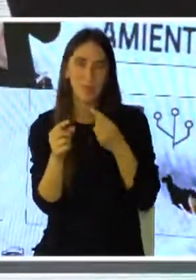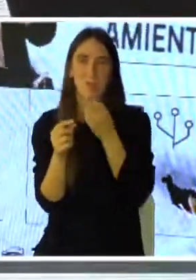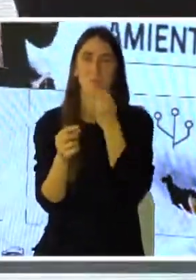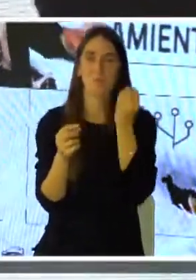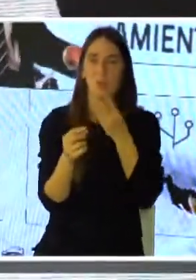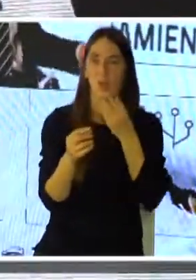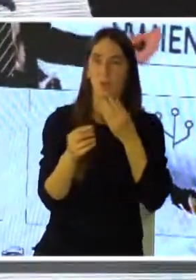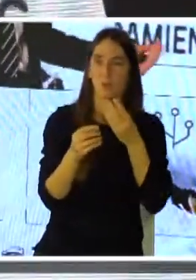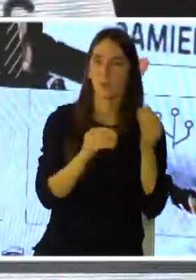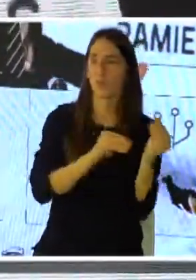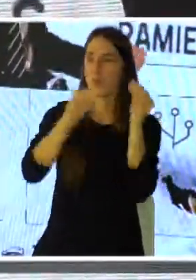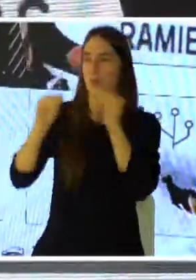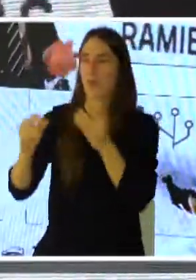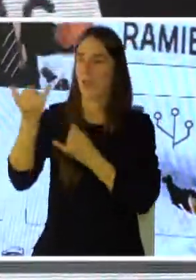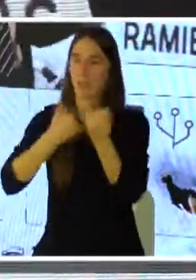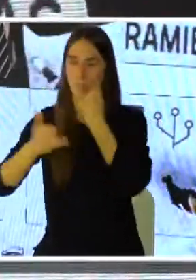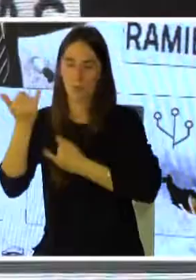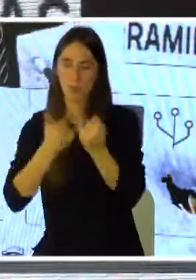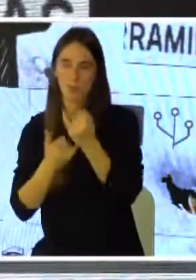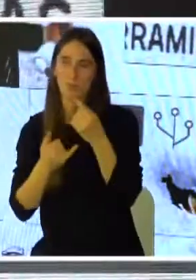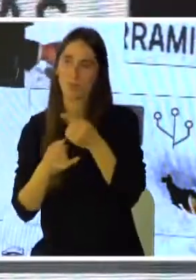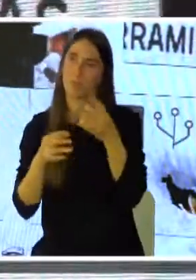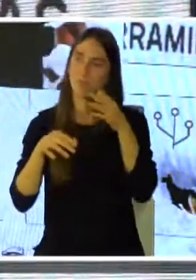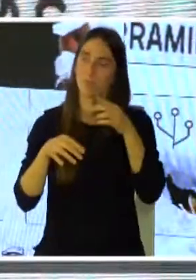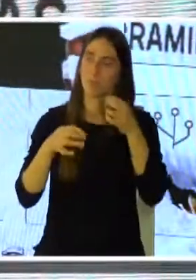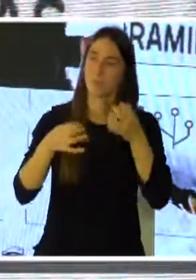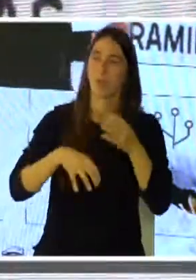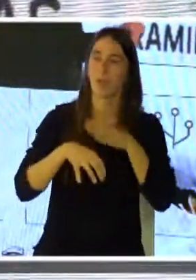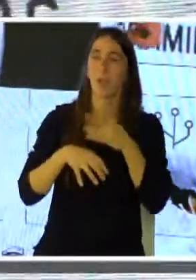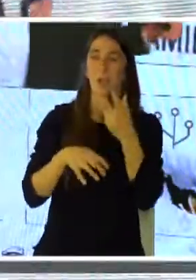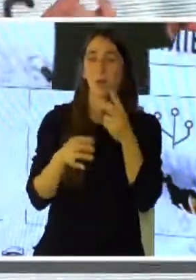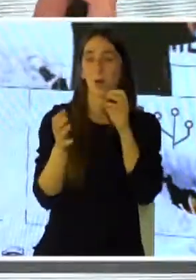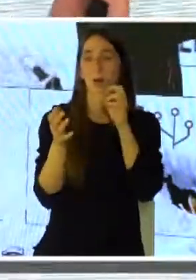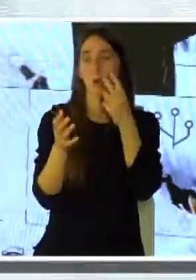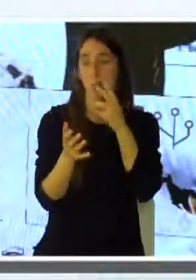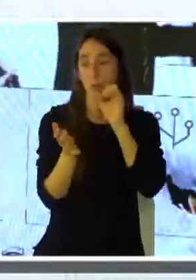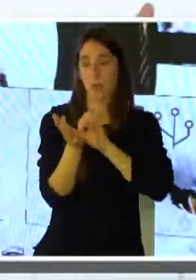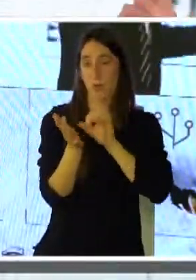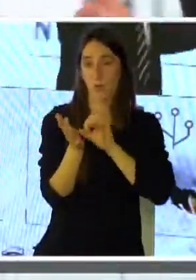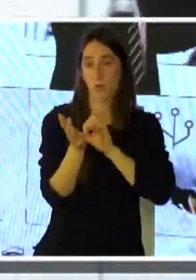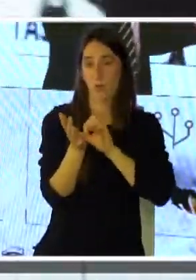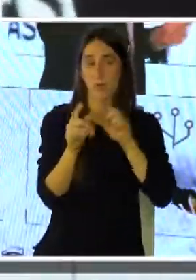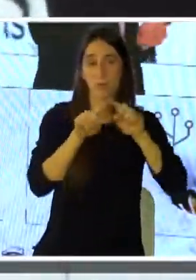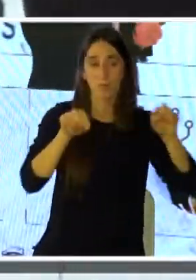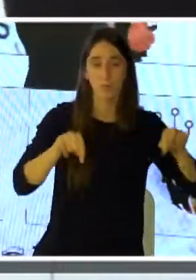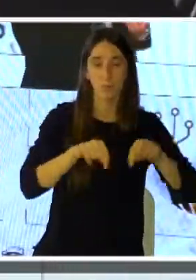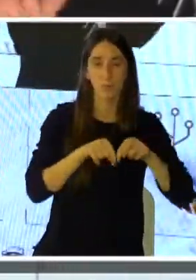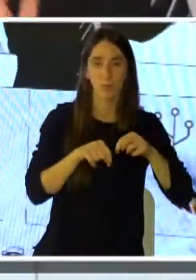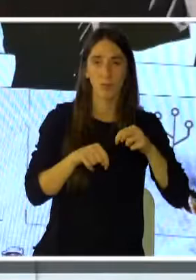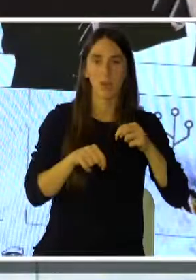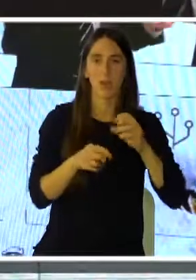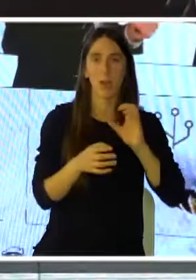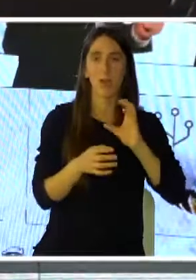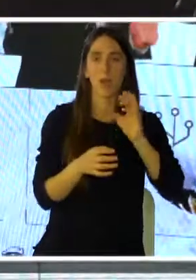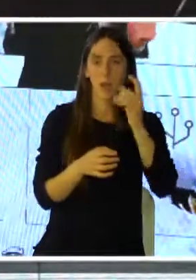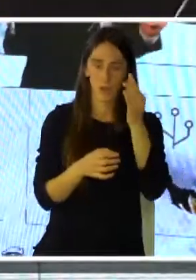trasladar información cuando uno lo quiere hacer. En este caso concreto tenemos dos servicios, uno de catastro y avalúo, que depende de